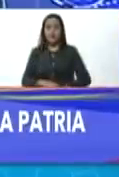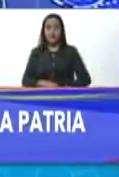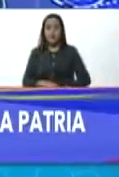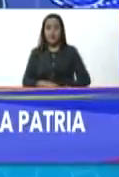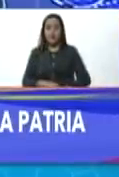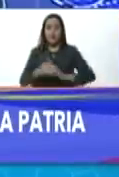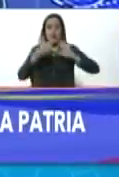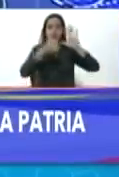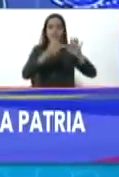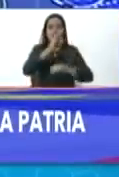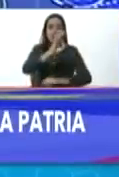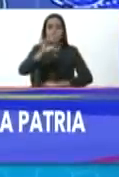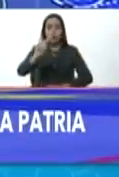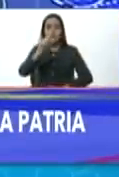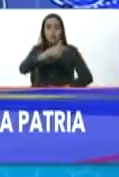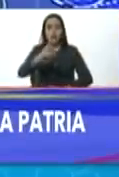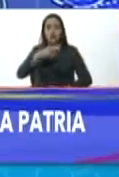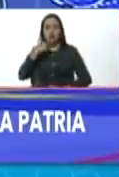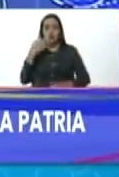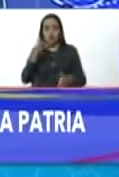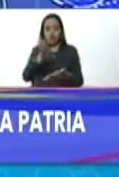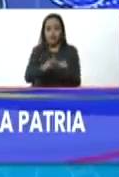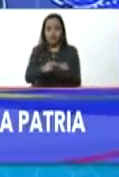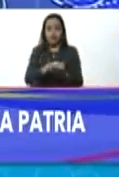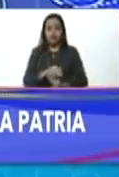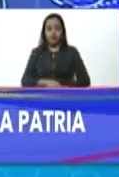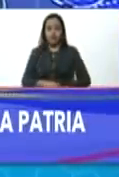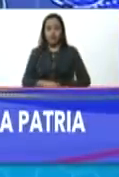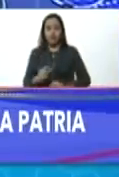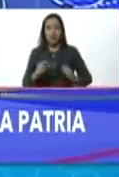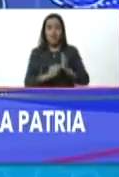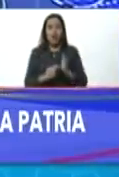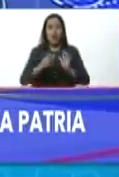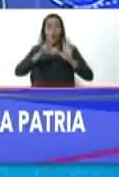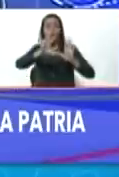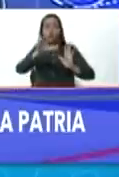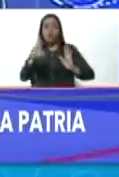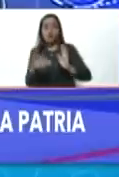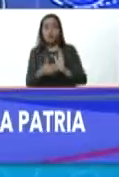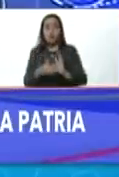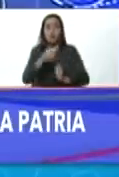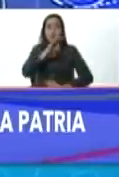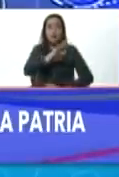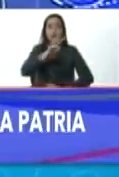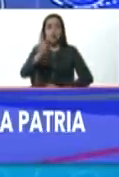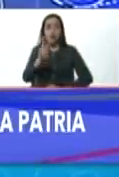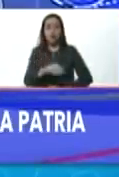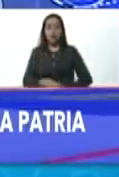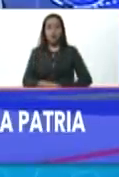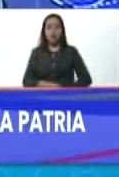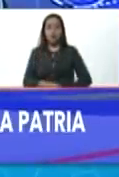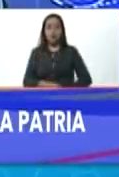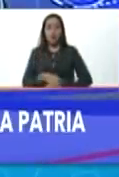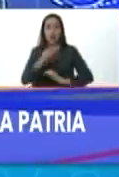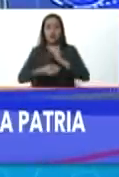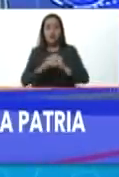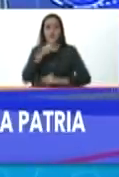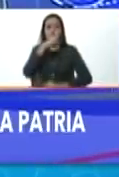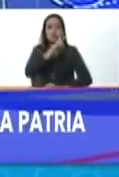631 personas fallecidas. Irán, 8.042 casos,